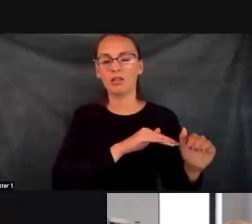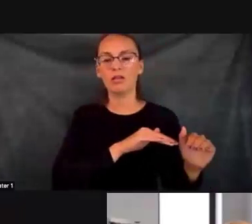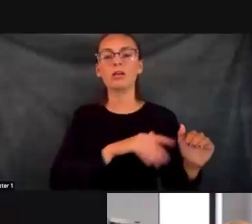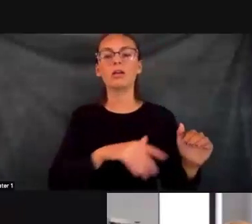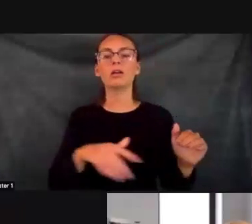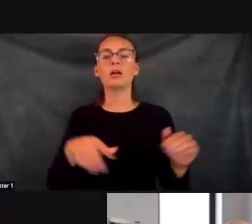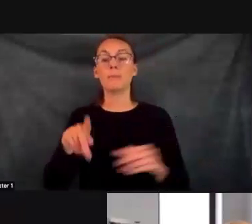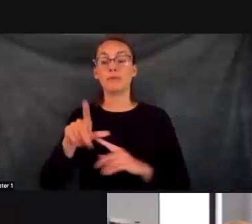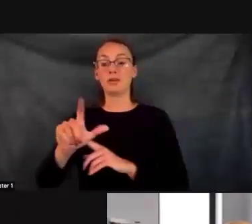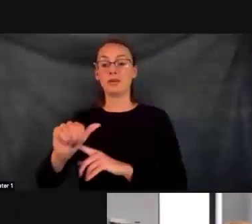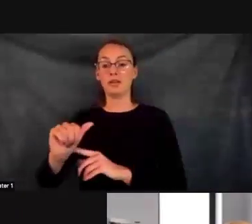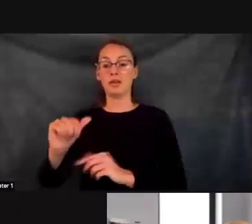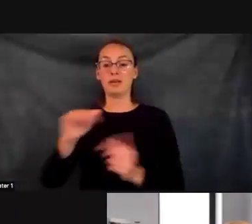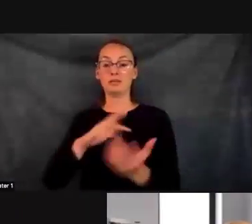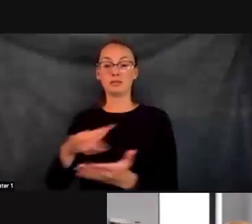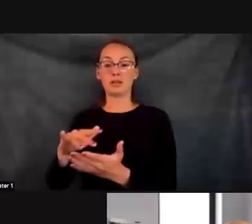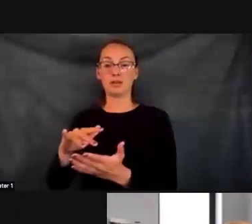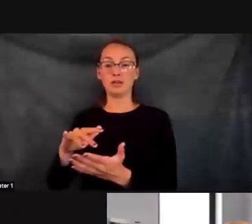no creemos que es